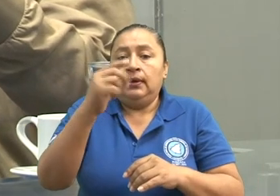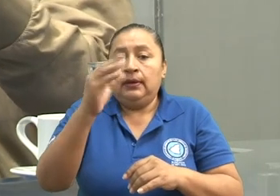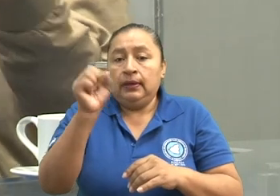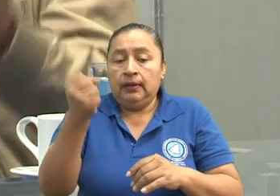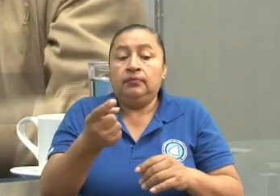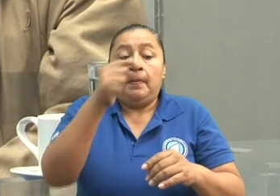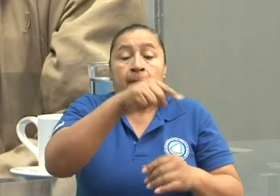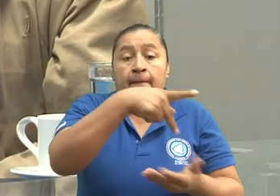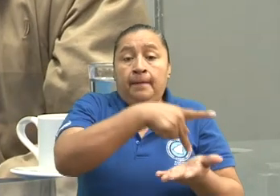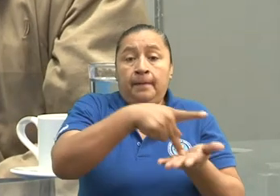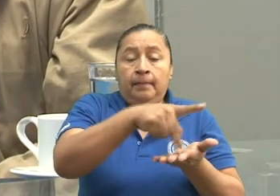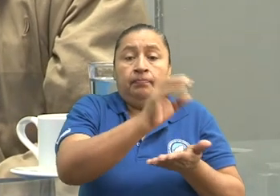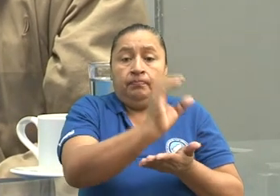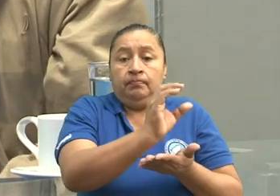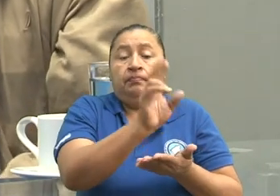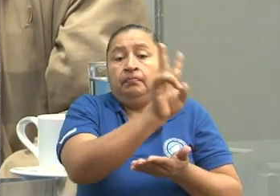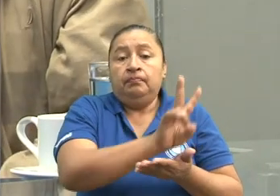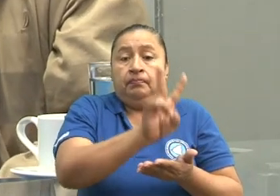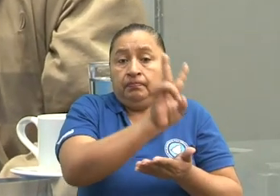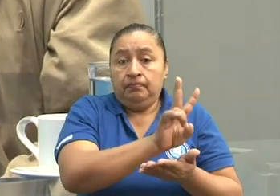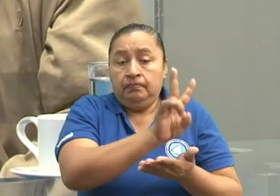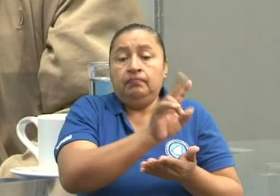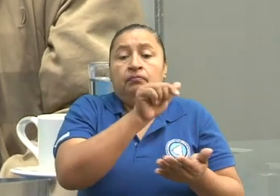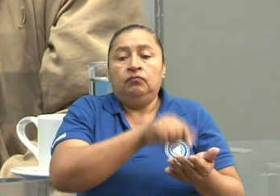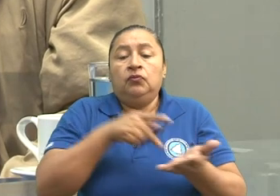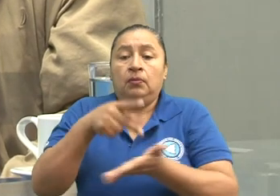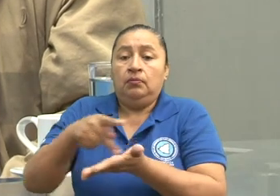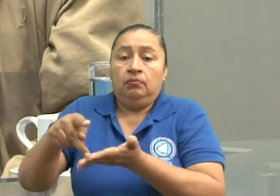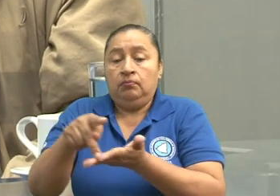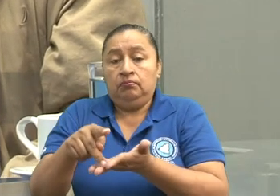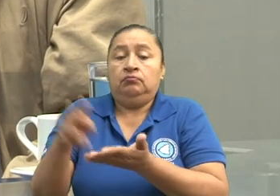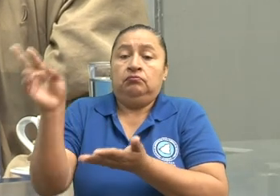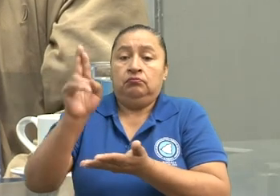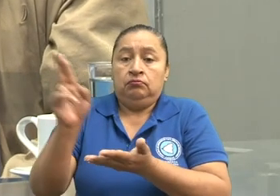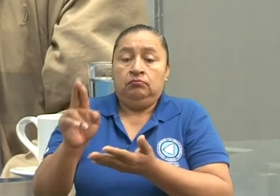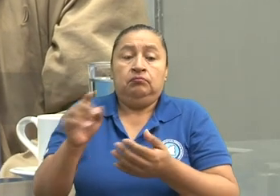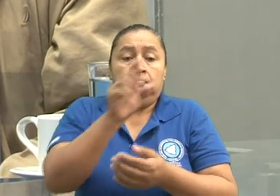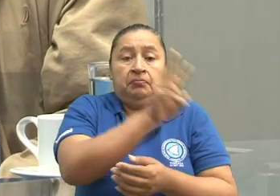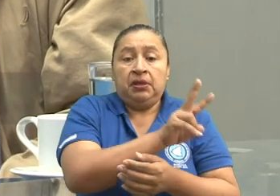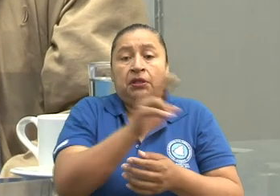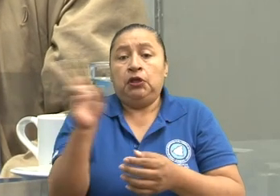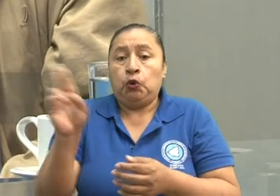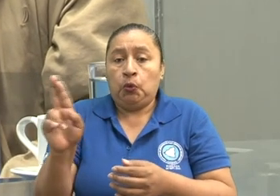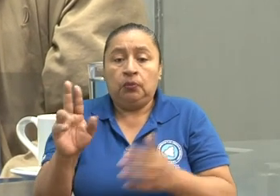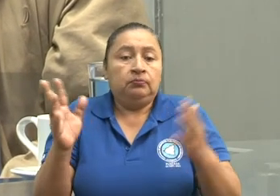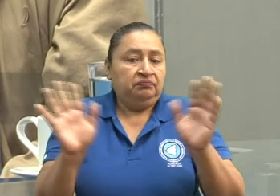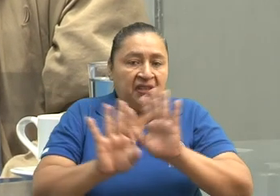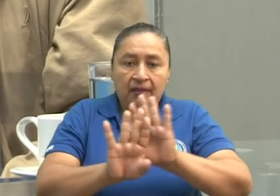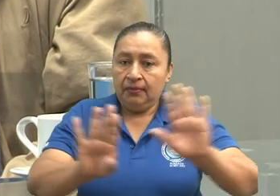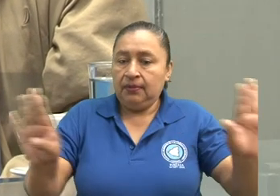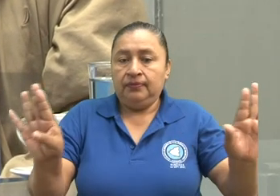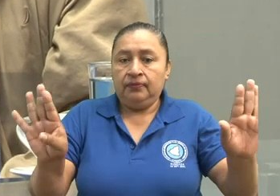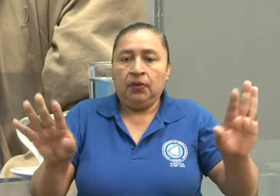Partido Conservador y sectores organizados en el Partido Liberal. De tal manera que no